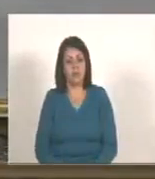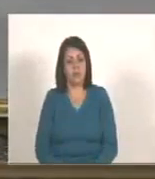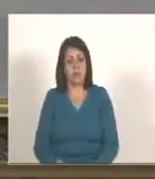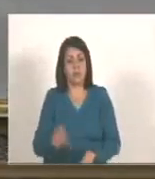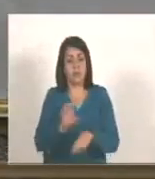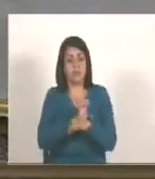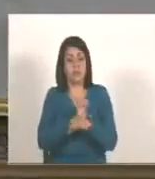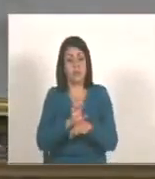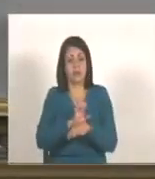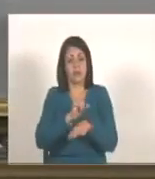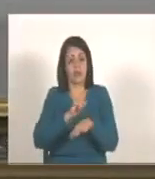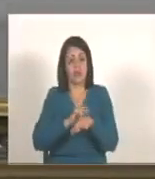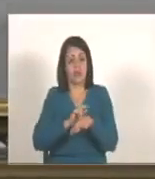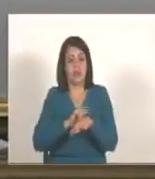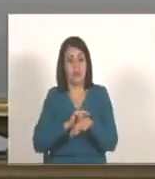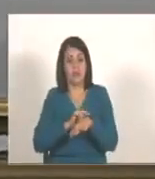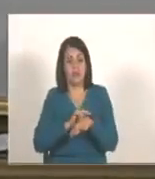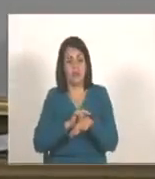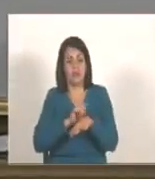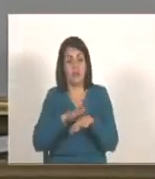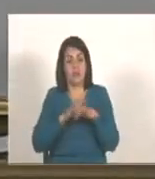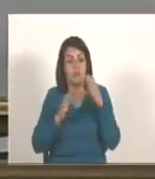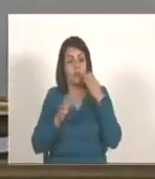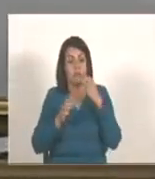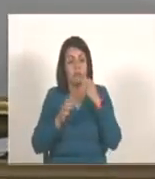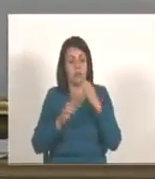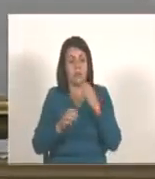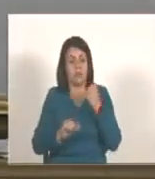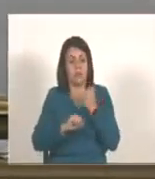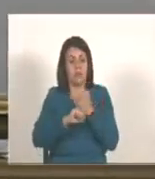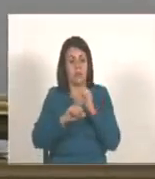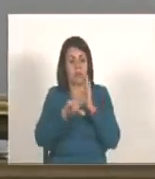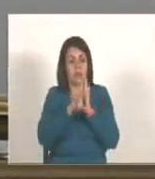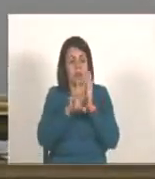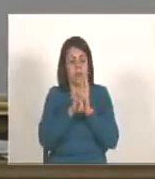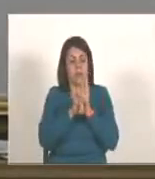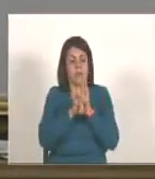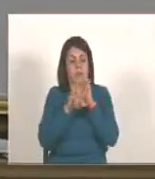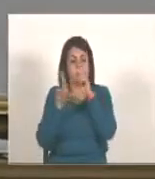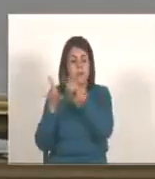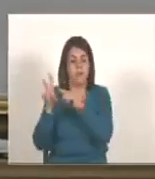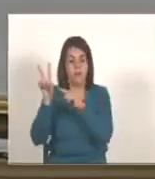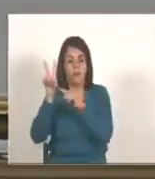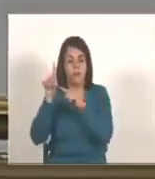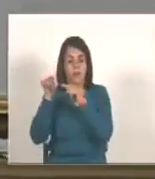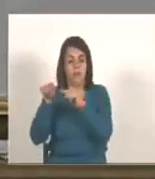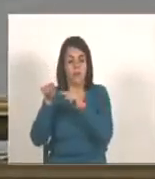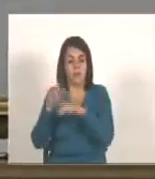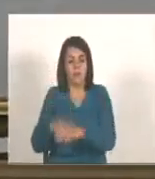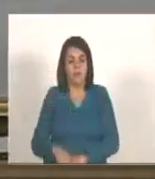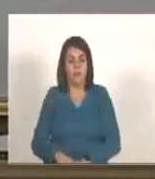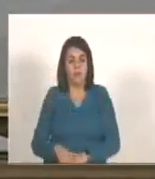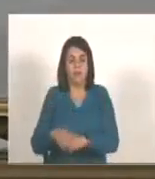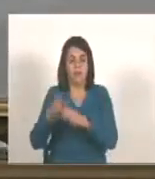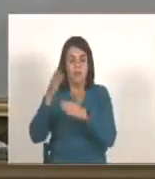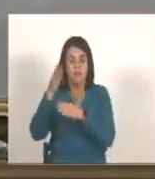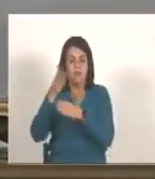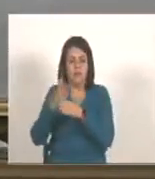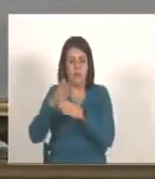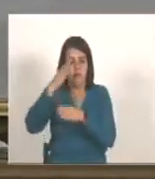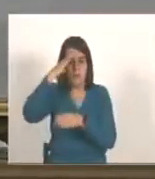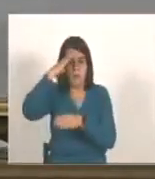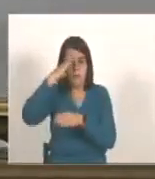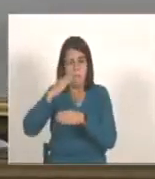Ecuador era un convento, Colombia una facultad de leyes y Venezuela un cuartel.